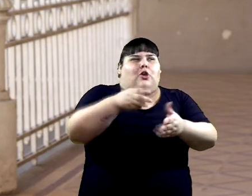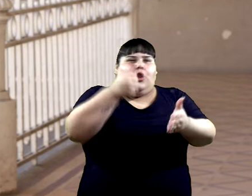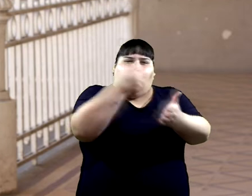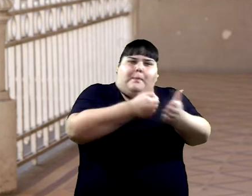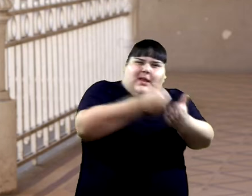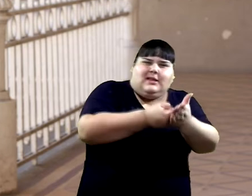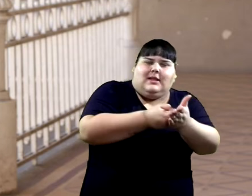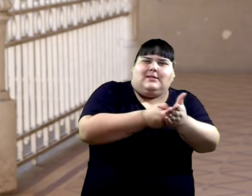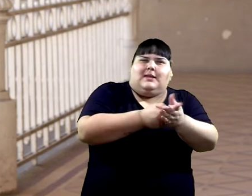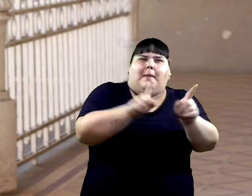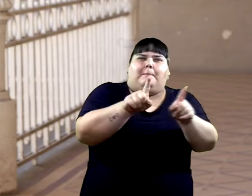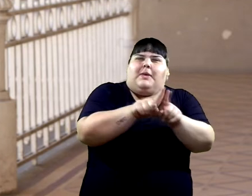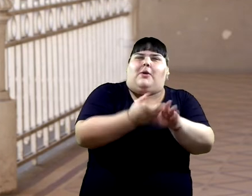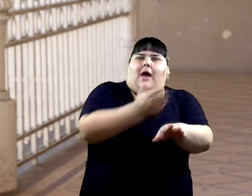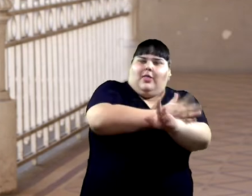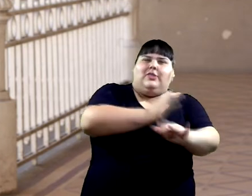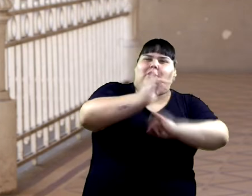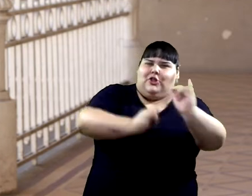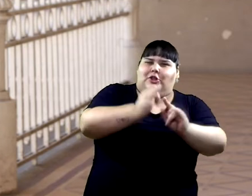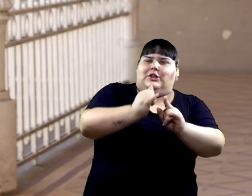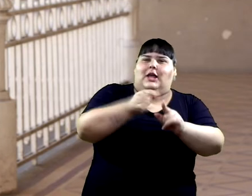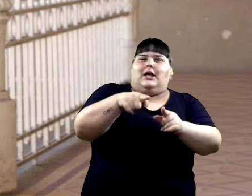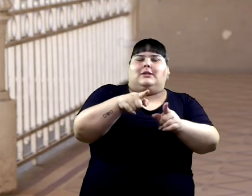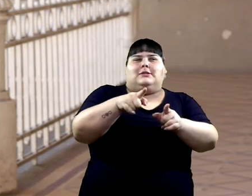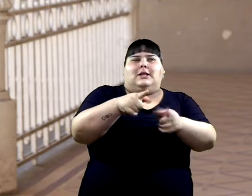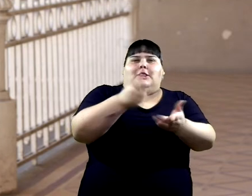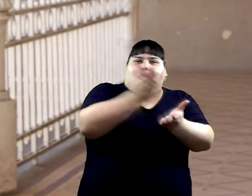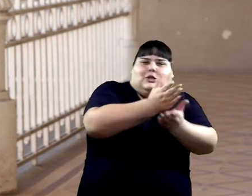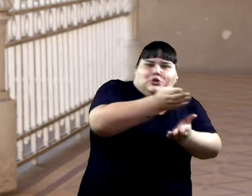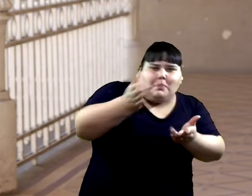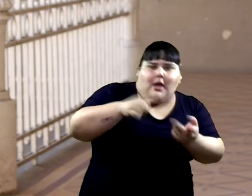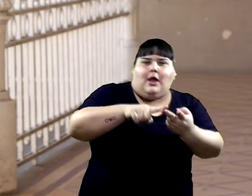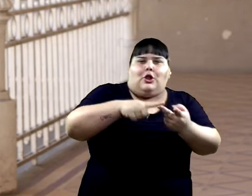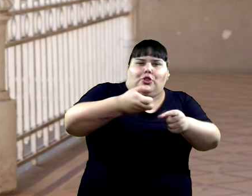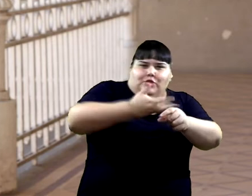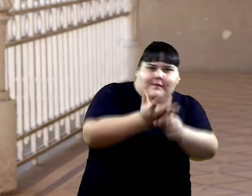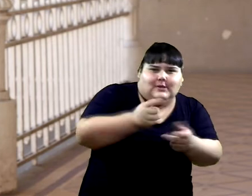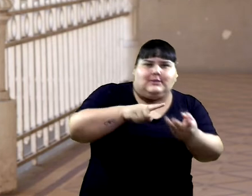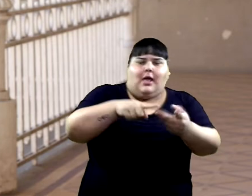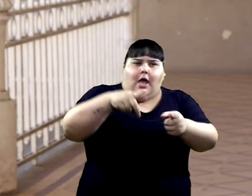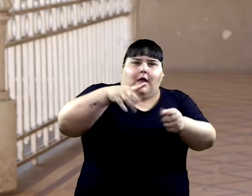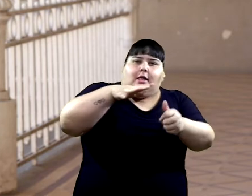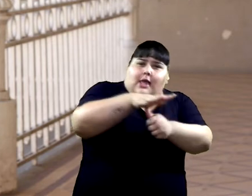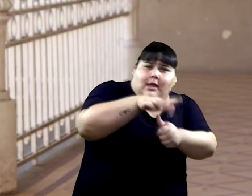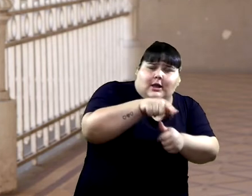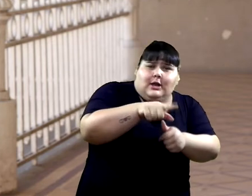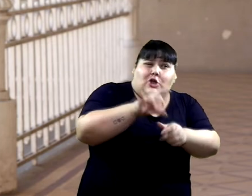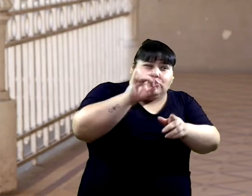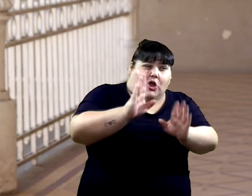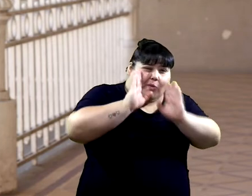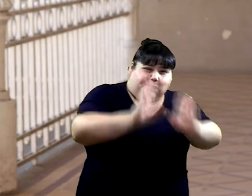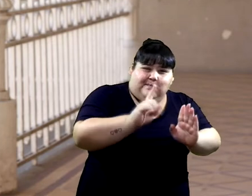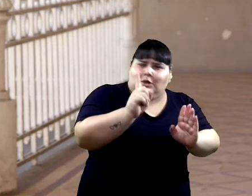como les comentaba, que tiene que ver con esta reivindicación de los derechos humanos, de la diversidad, de las cuestiones de género, sino que tiene que